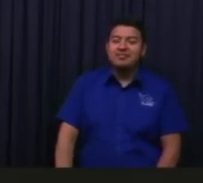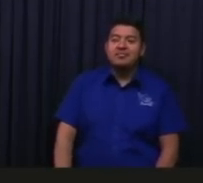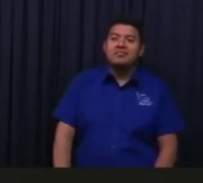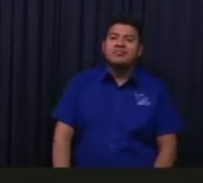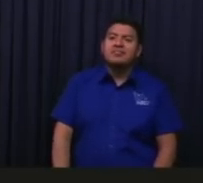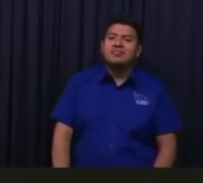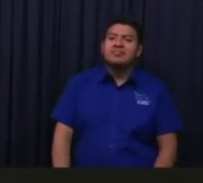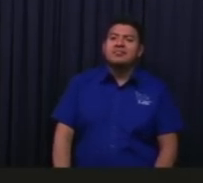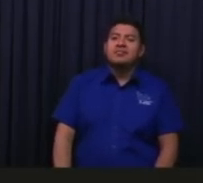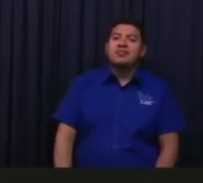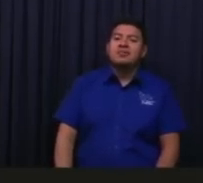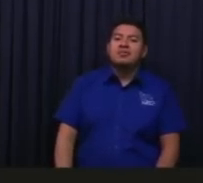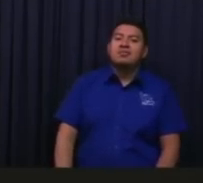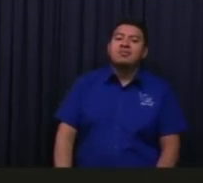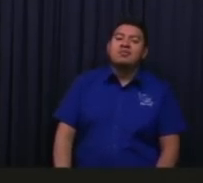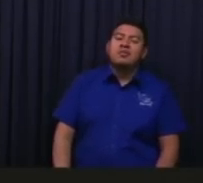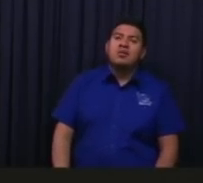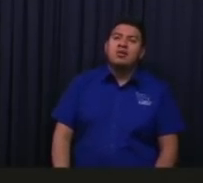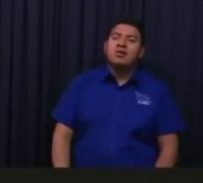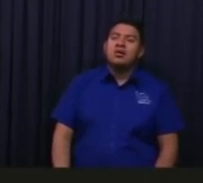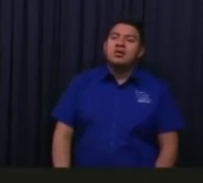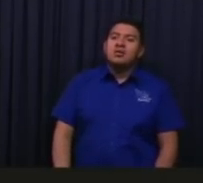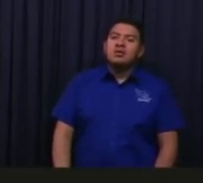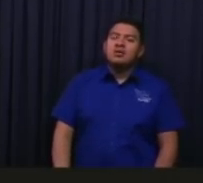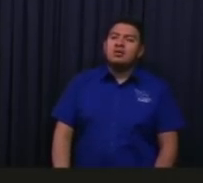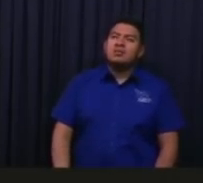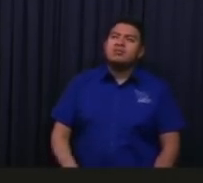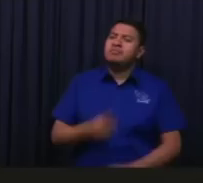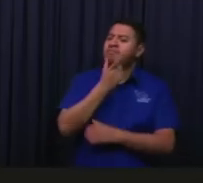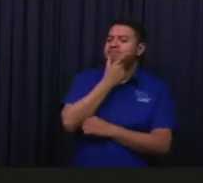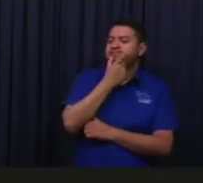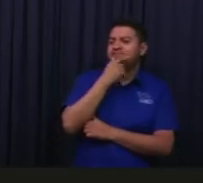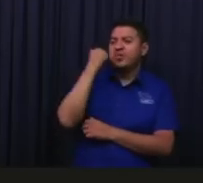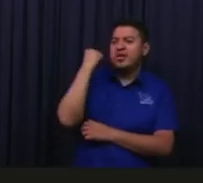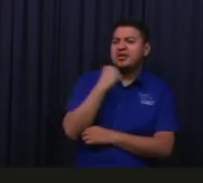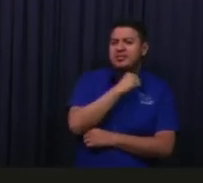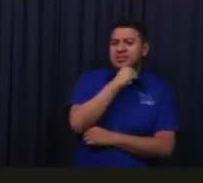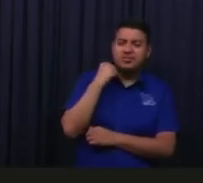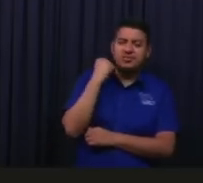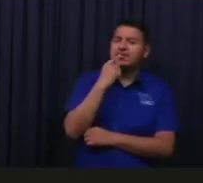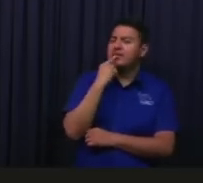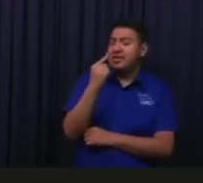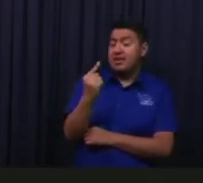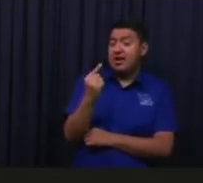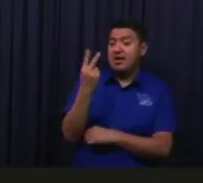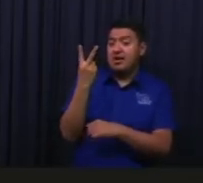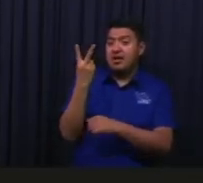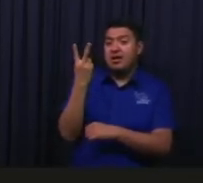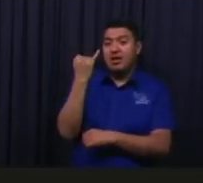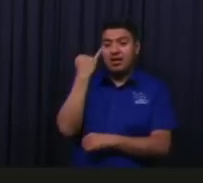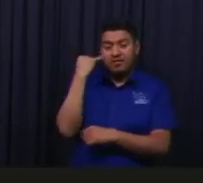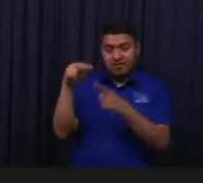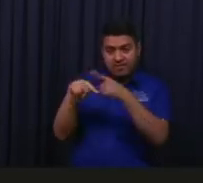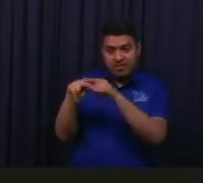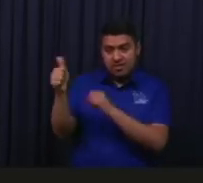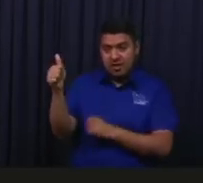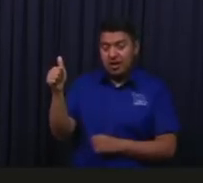himno que diga eso? ¿Un vino de la viña del Señor? ¿Algo así? No.